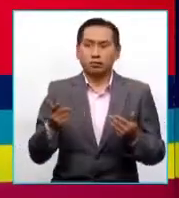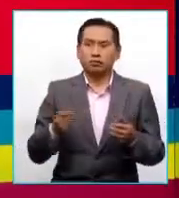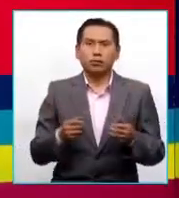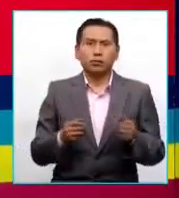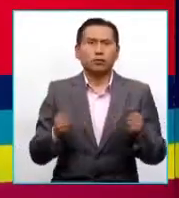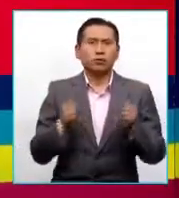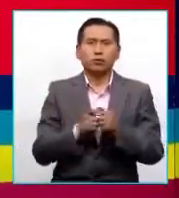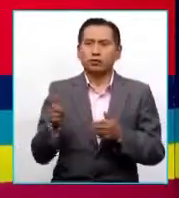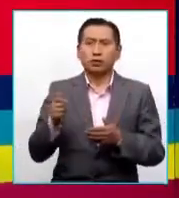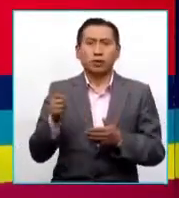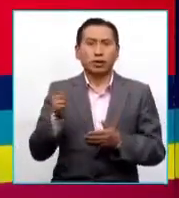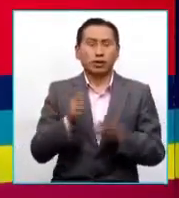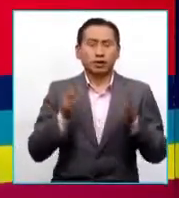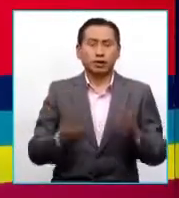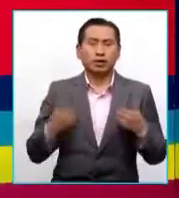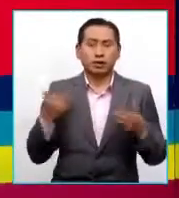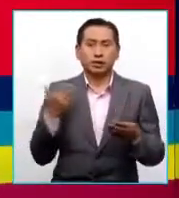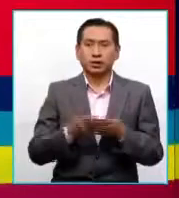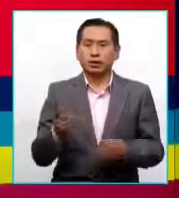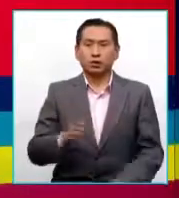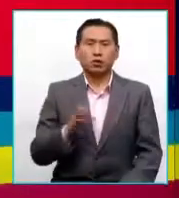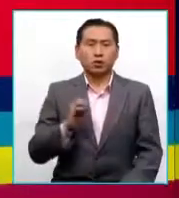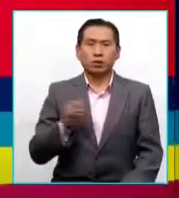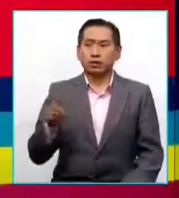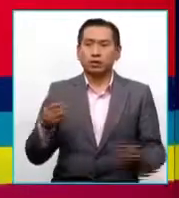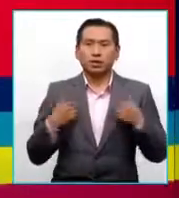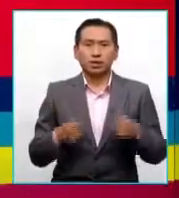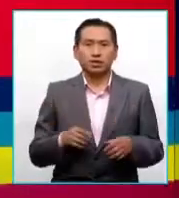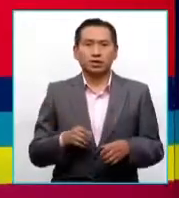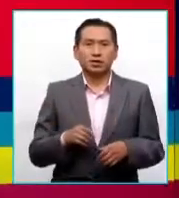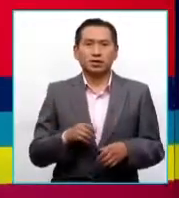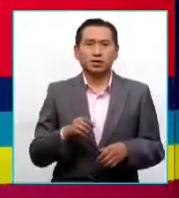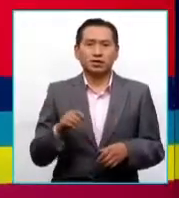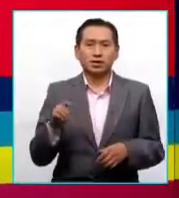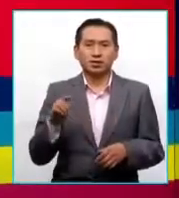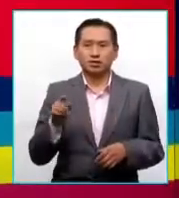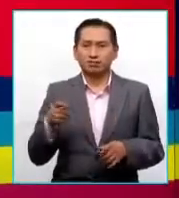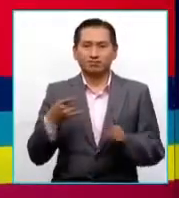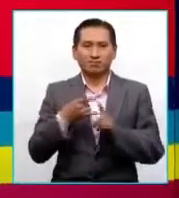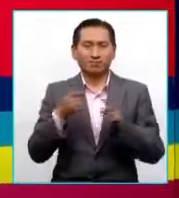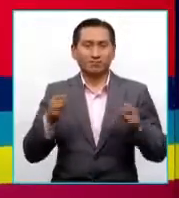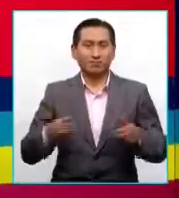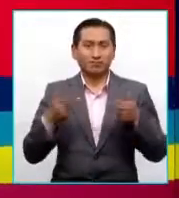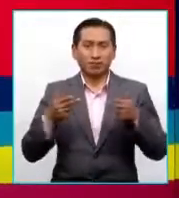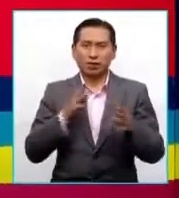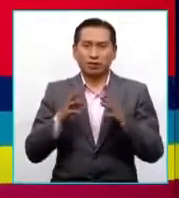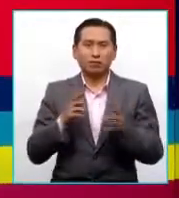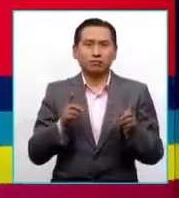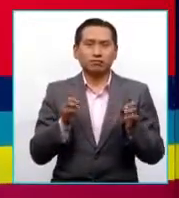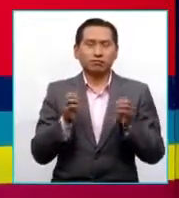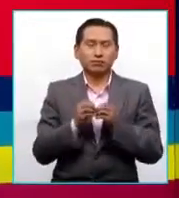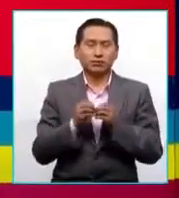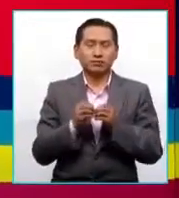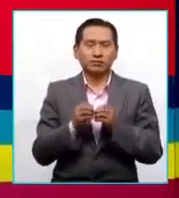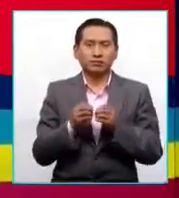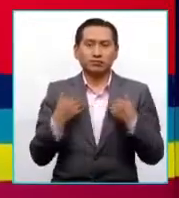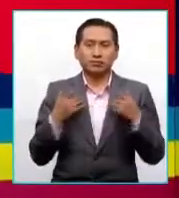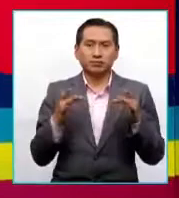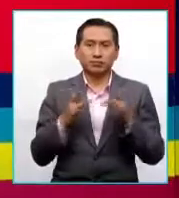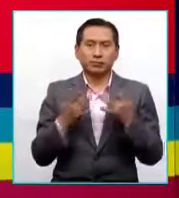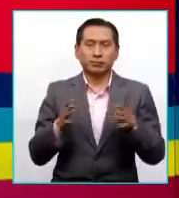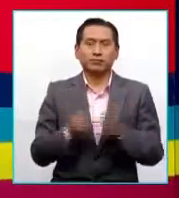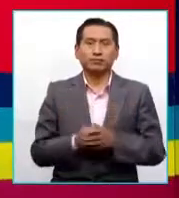una artista que llega desde Cochabamba a través de la plataforma Zoom, con quien estaremos charlando durante unos minutos también, quien ya se encuentra